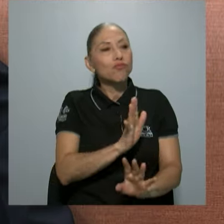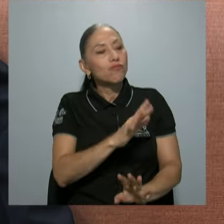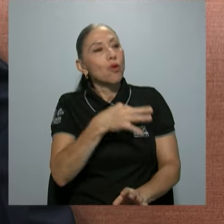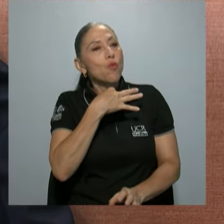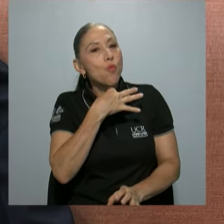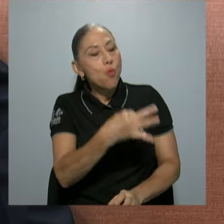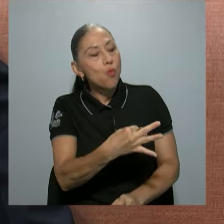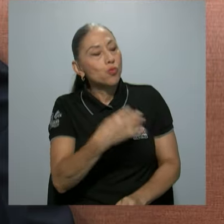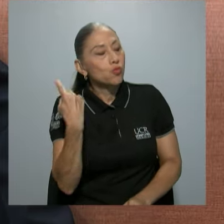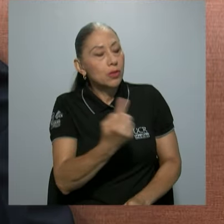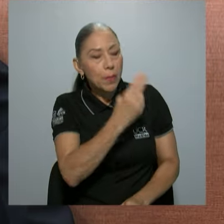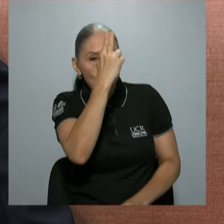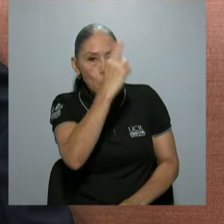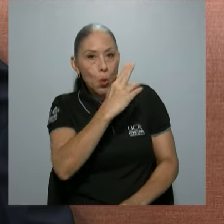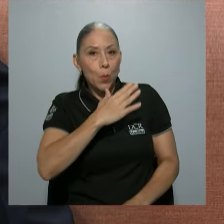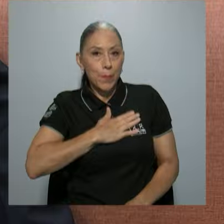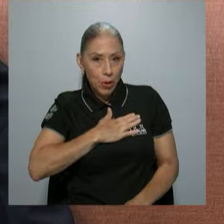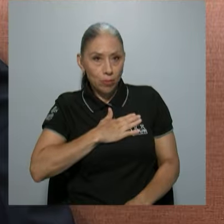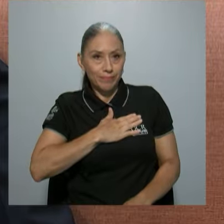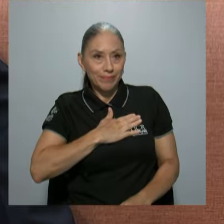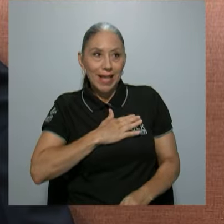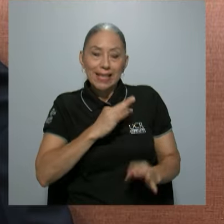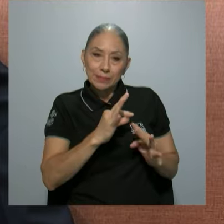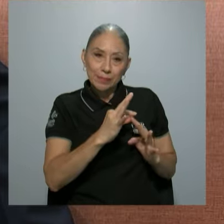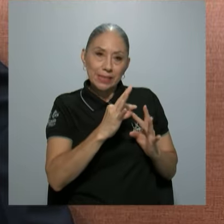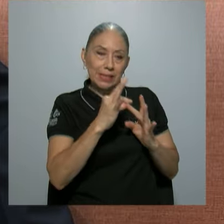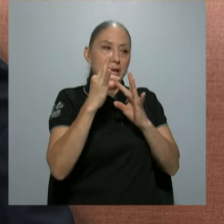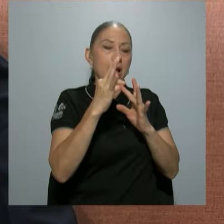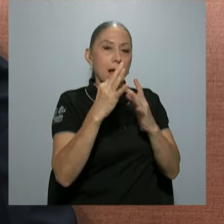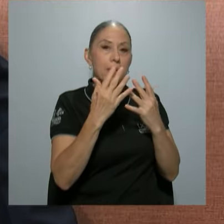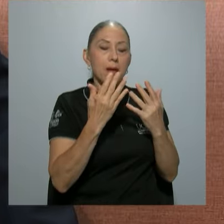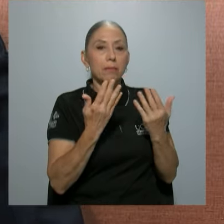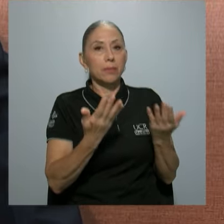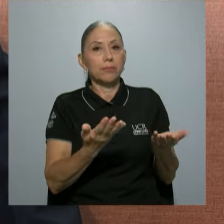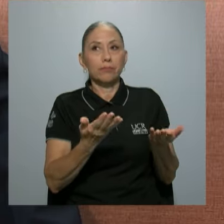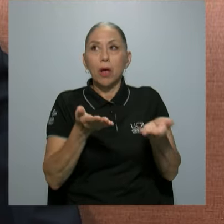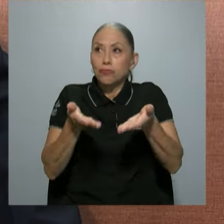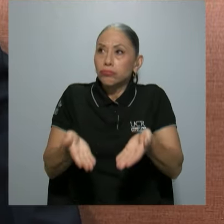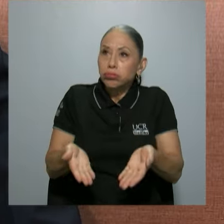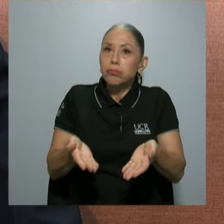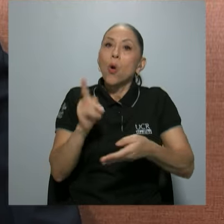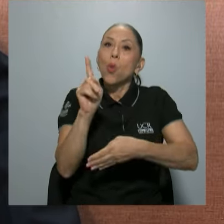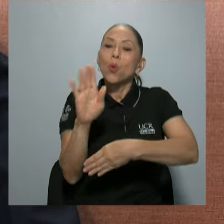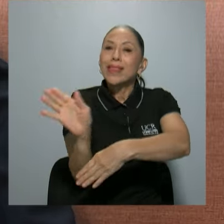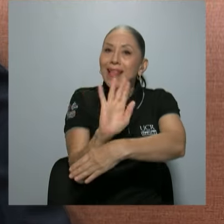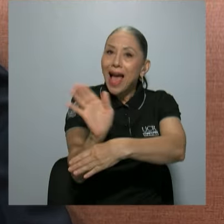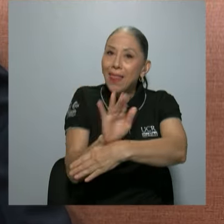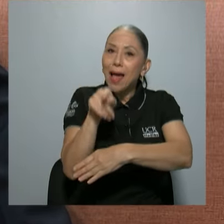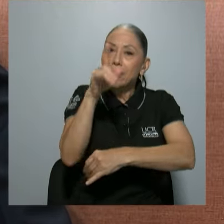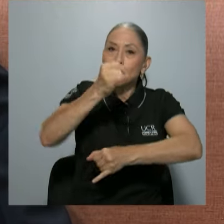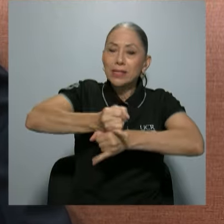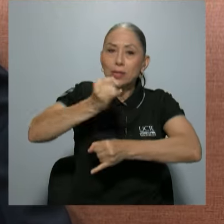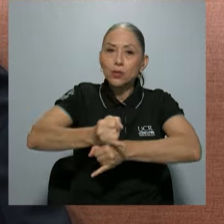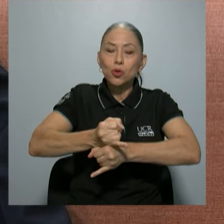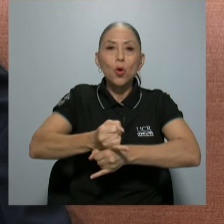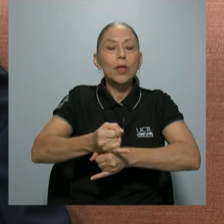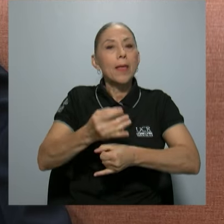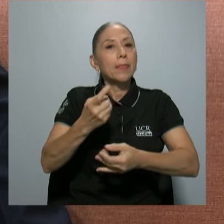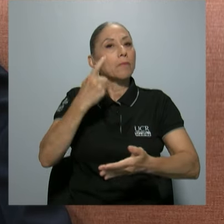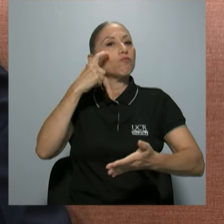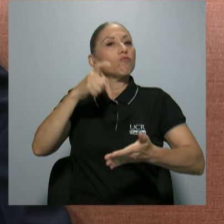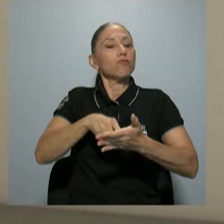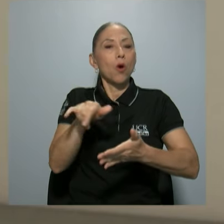honor siempre es mío, máxime tratándose de un canal que es de una institución tan benemérita como la